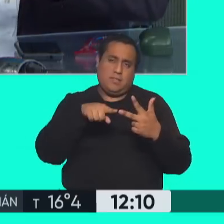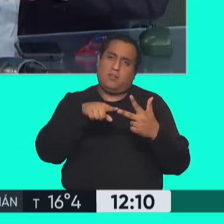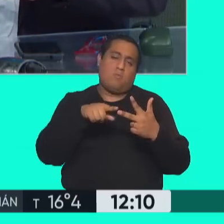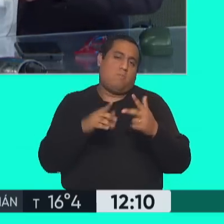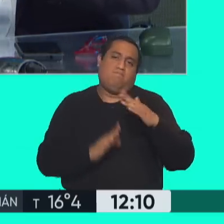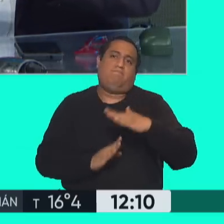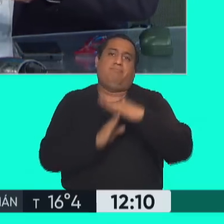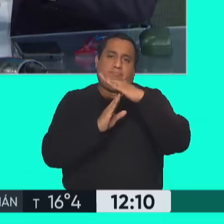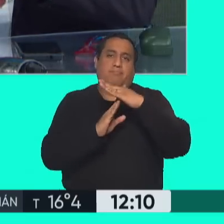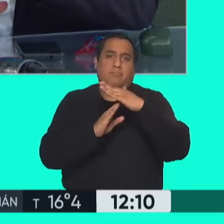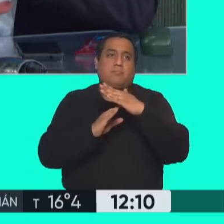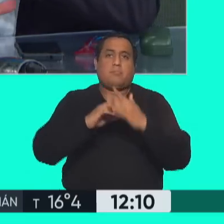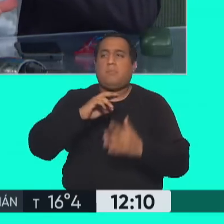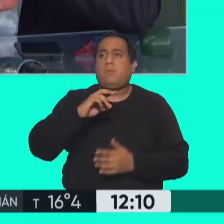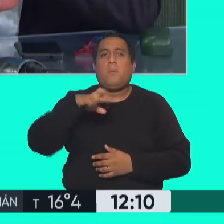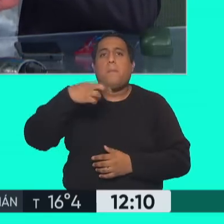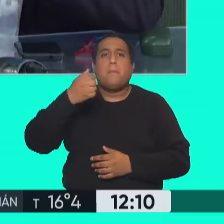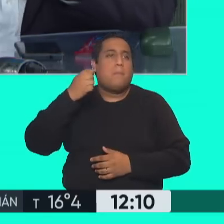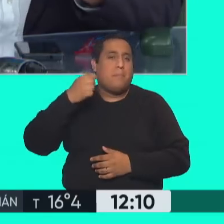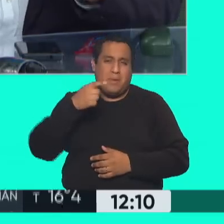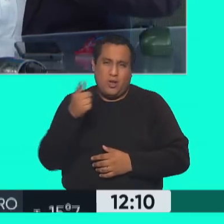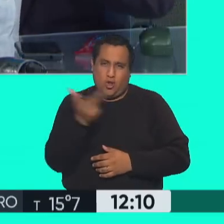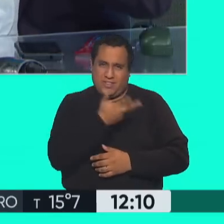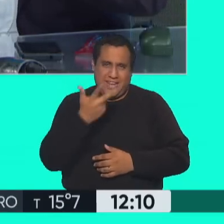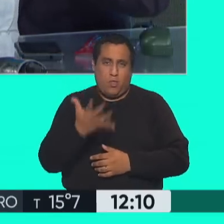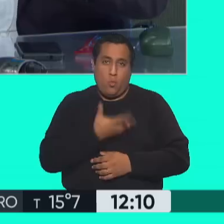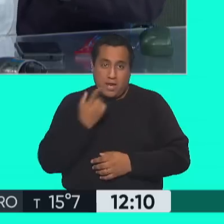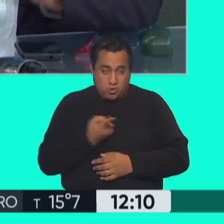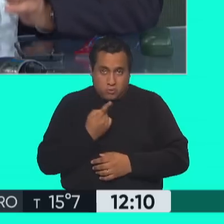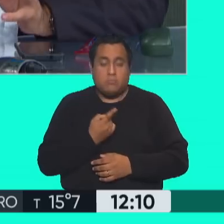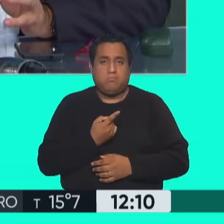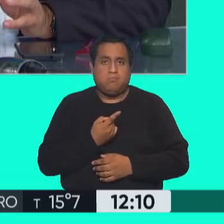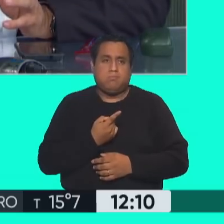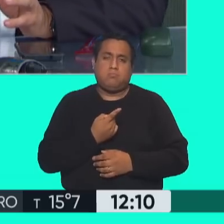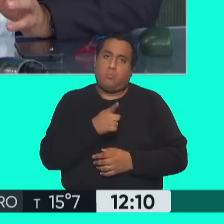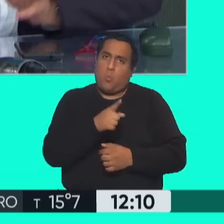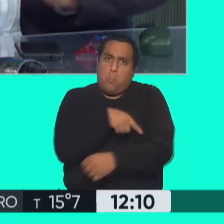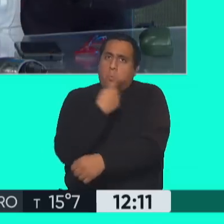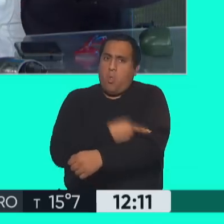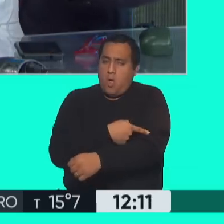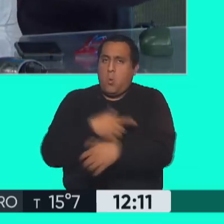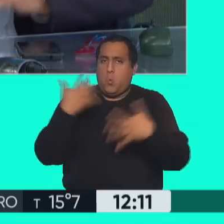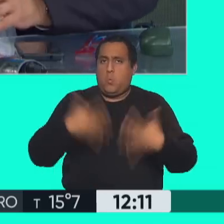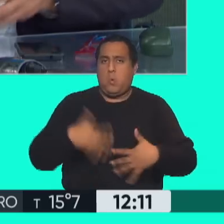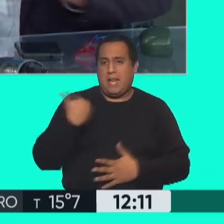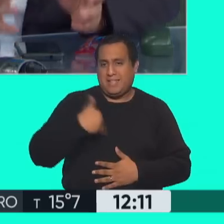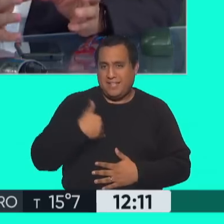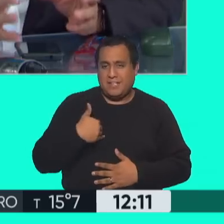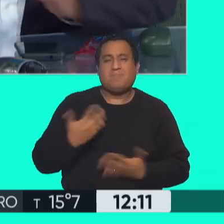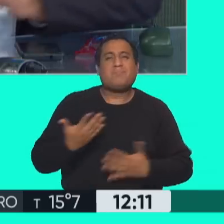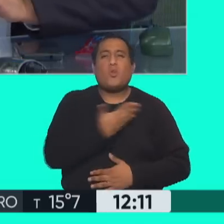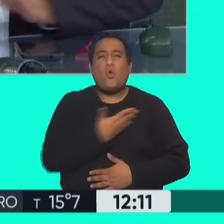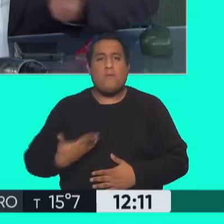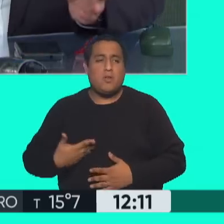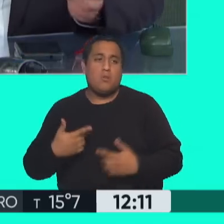es decir, Pagani, Mañeto y Paolo Roca, significan toda una estructura de poder en la Argentina con la cual los gobiernos o se asocian